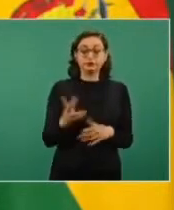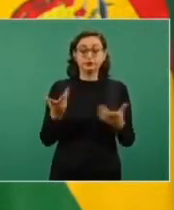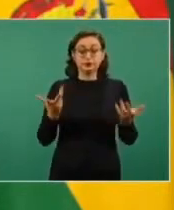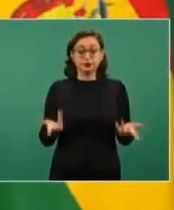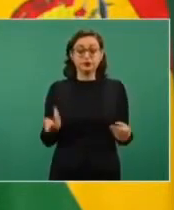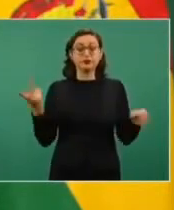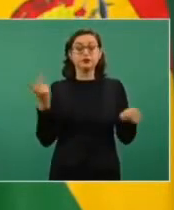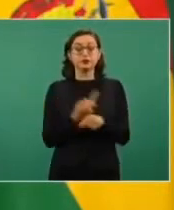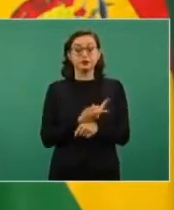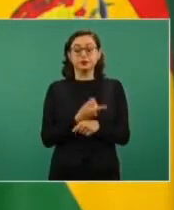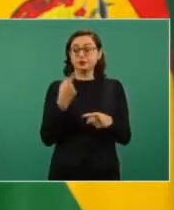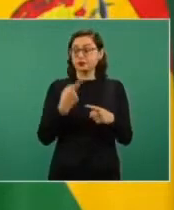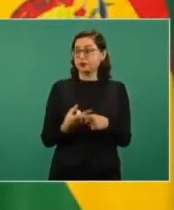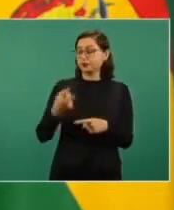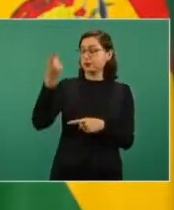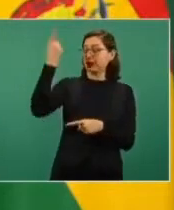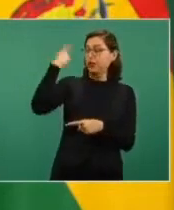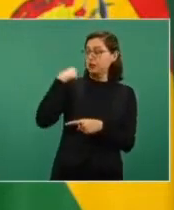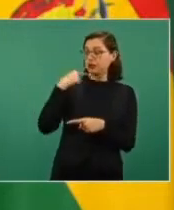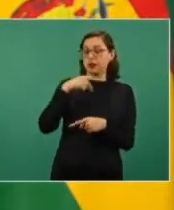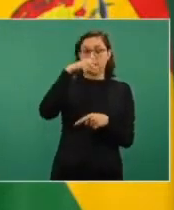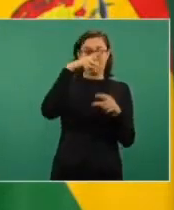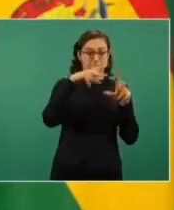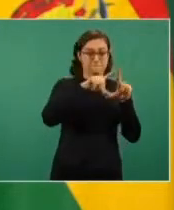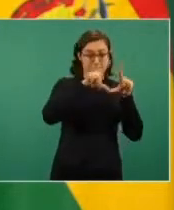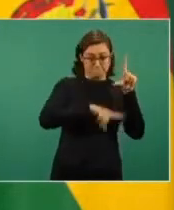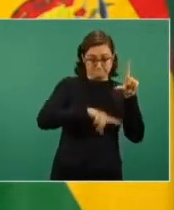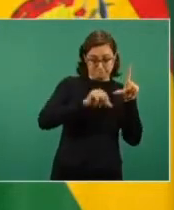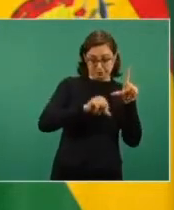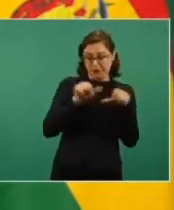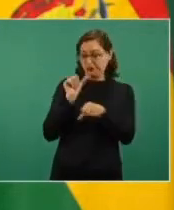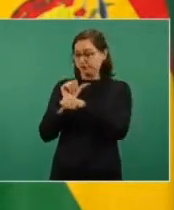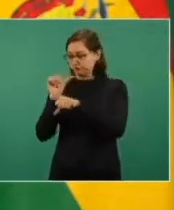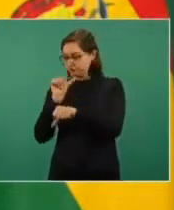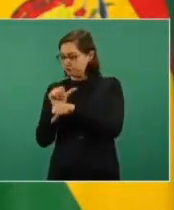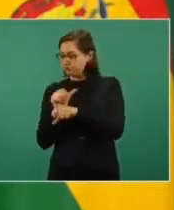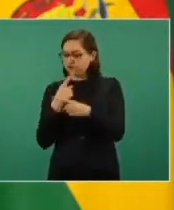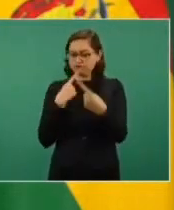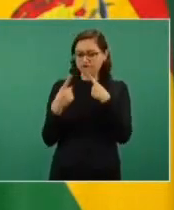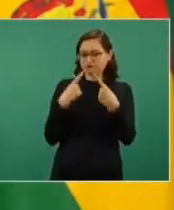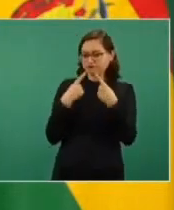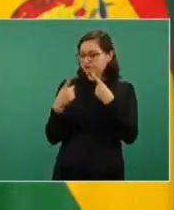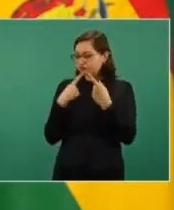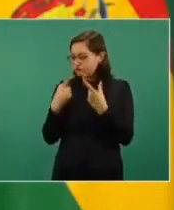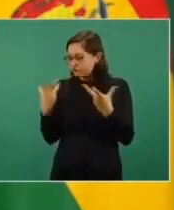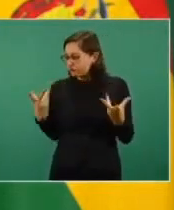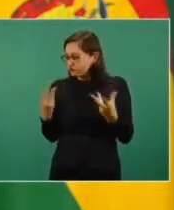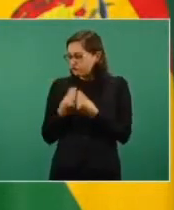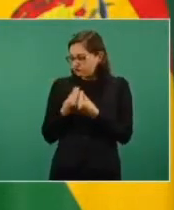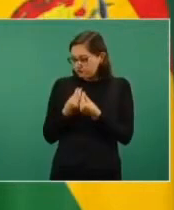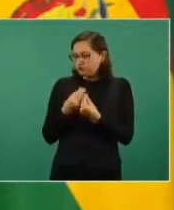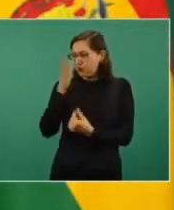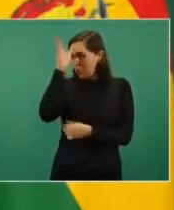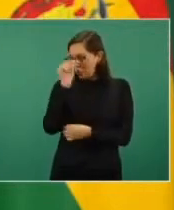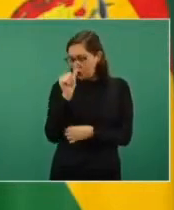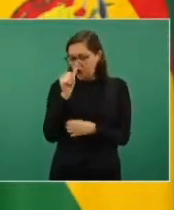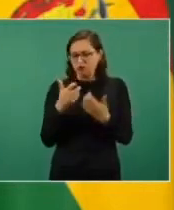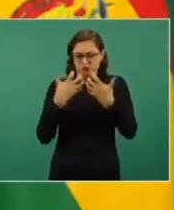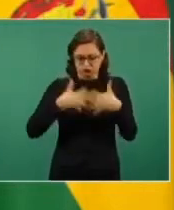tomaron la decisión de facilitar y promover el acceso de toda América Latina y el